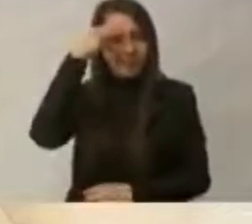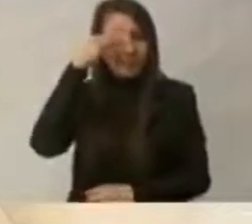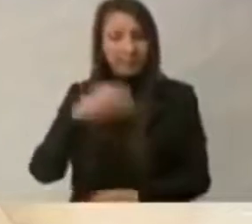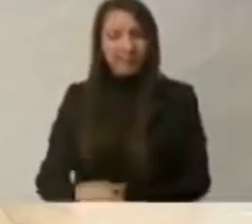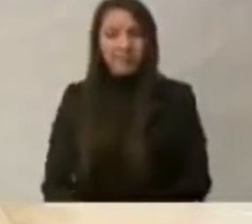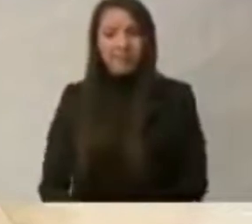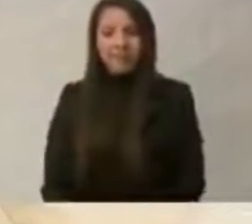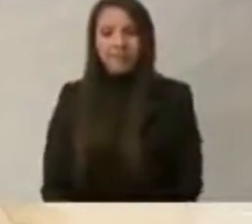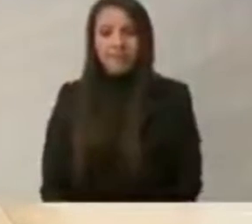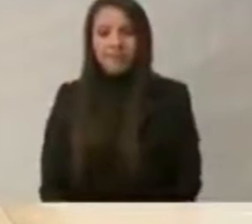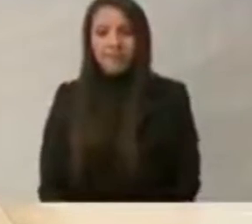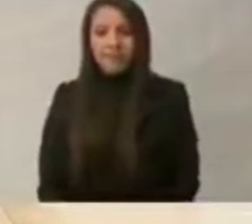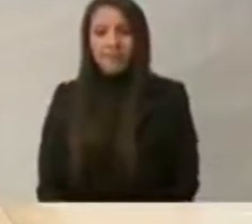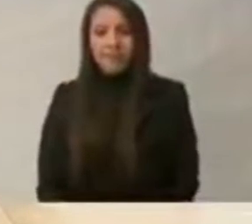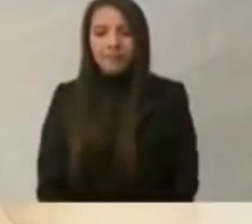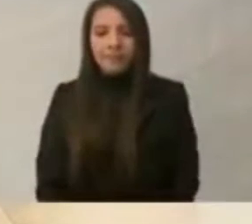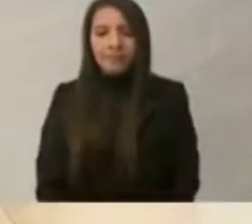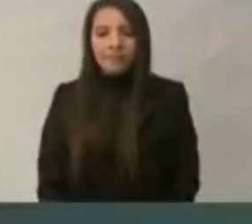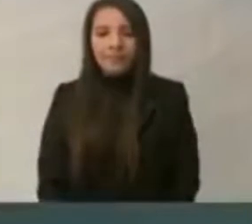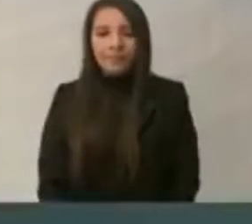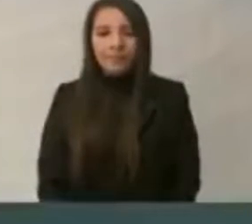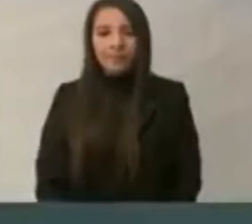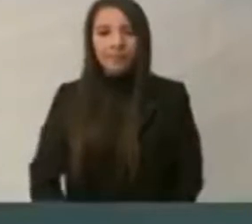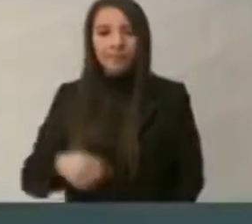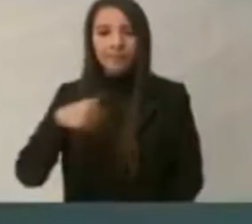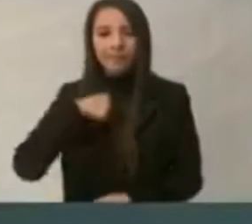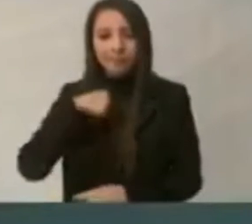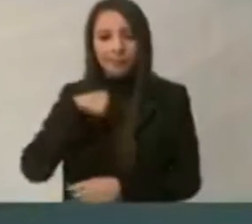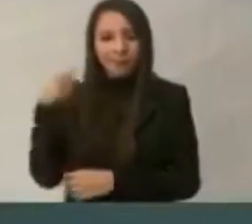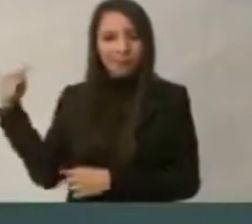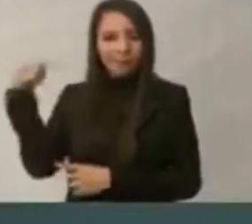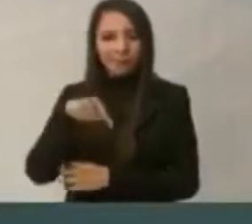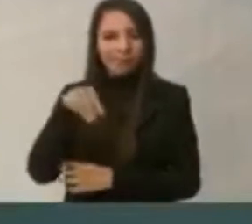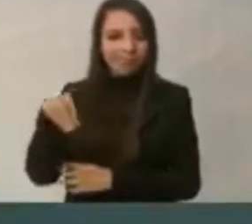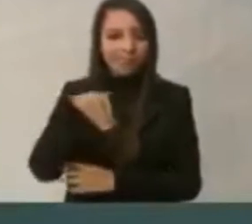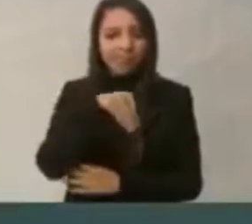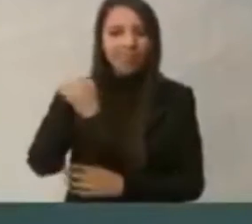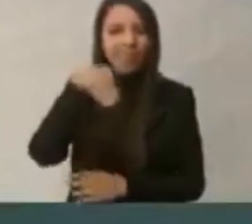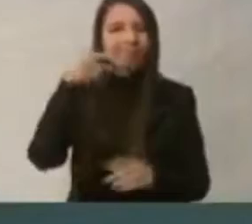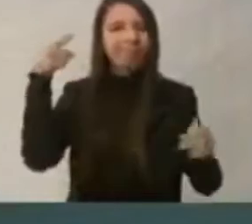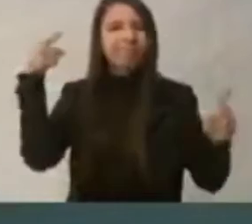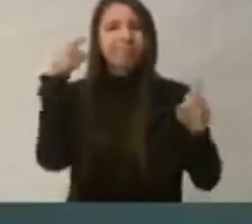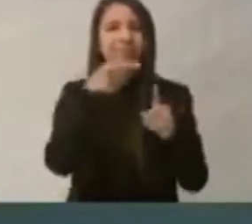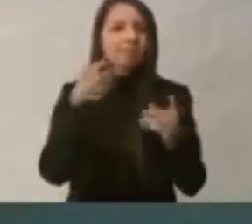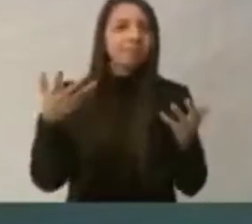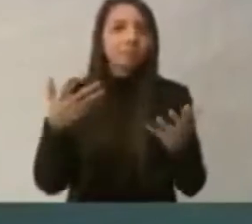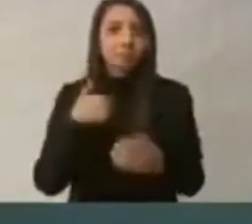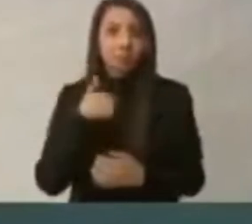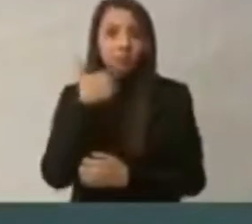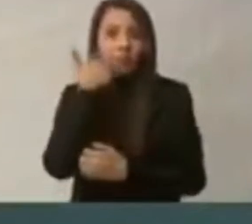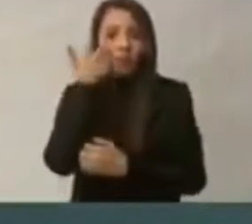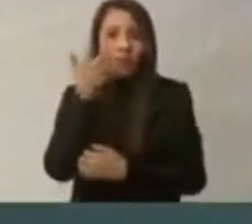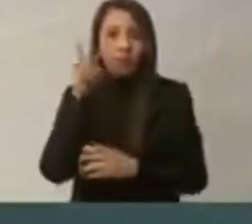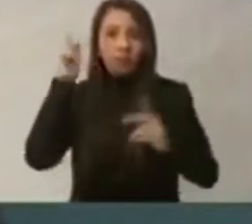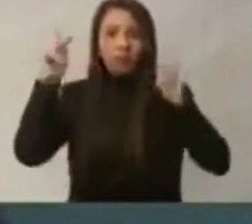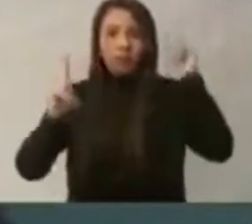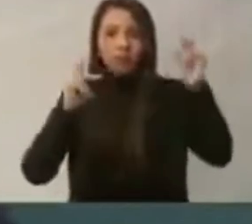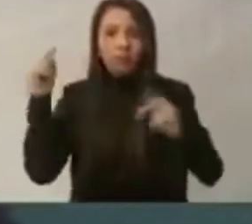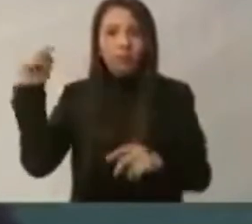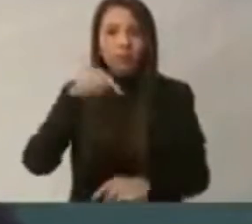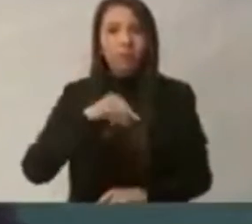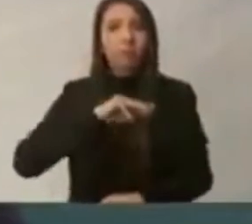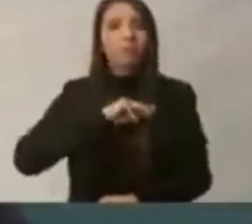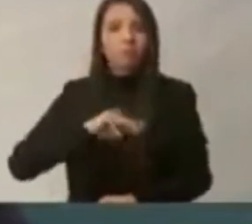El propósito de esta gira es visitar los 6 municipios de